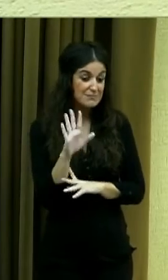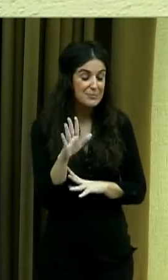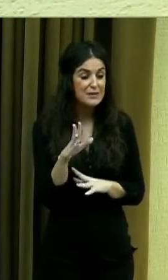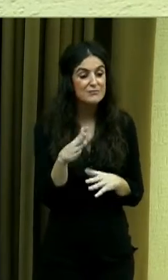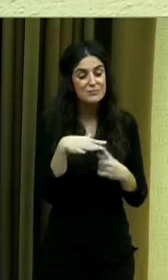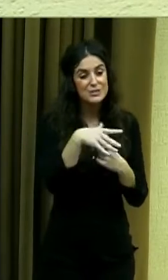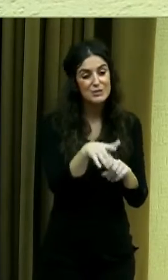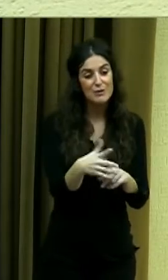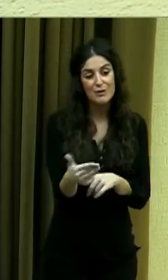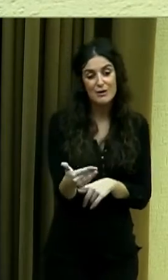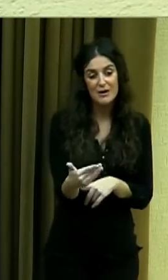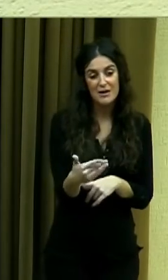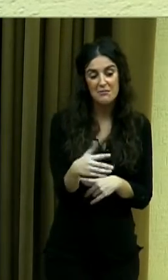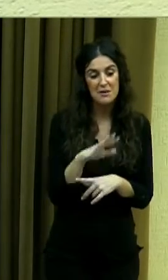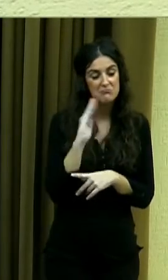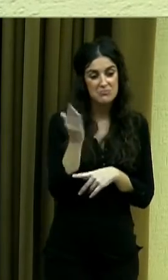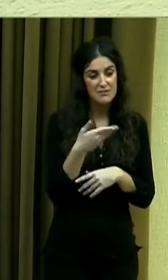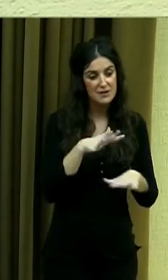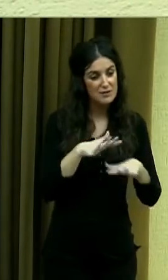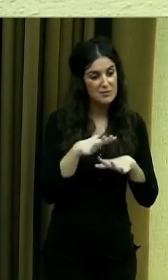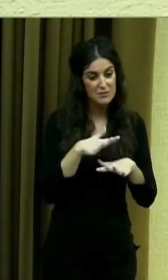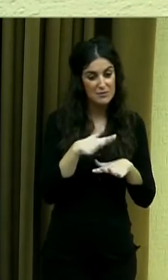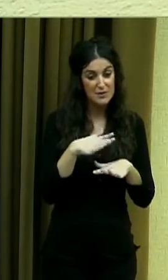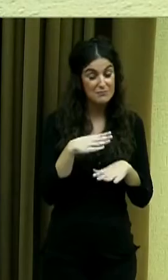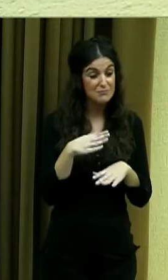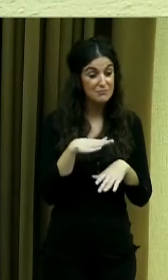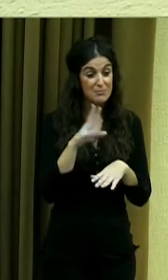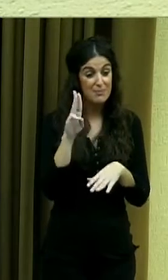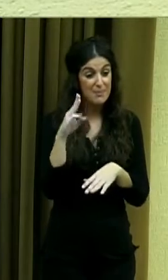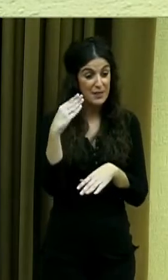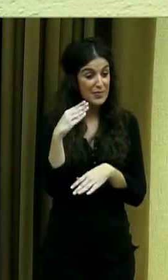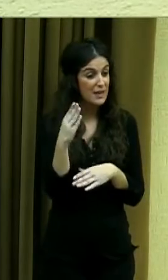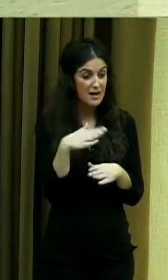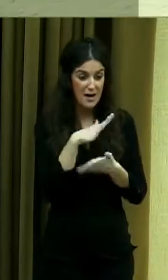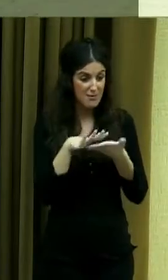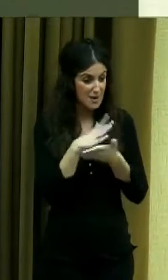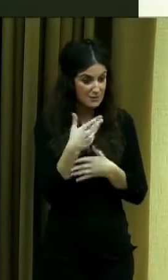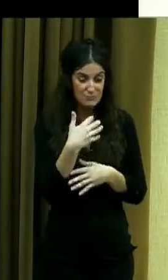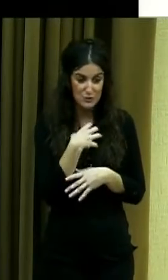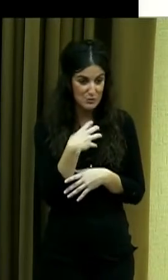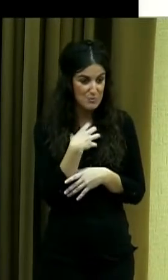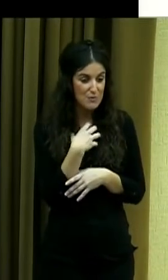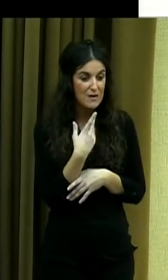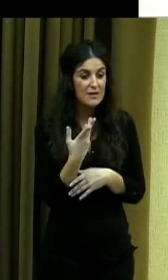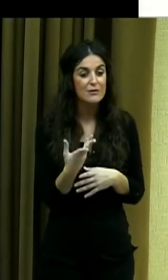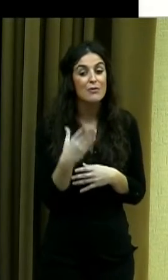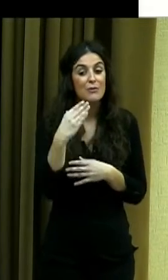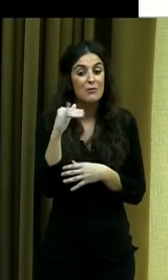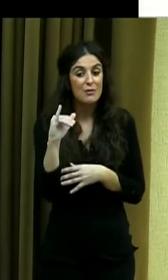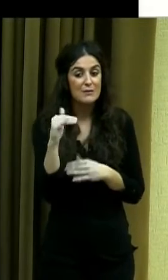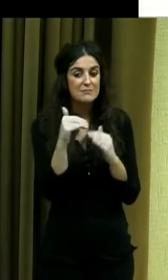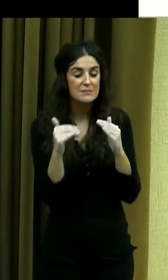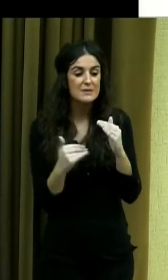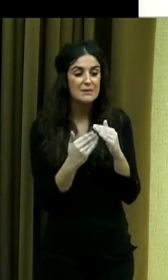hay afectación motora, donde no podemos hablar de parálisis cerebral, pero que sí sabemos que tienen un CI por debajo de la